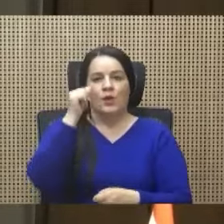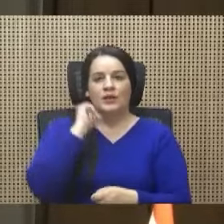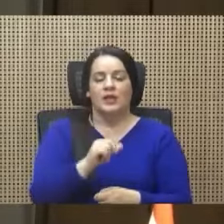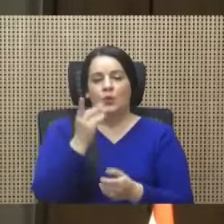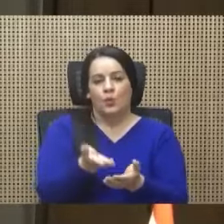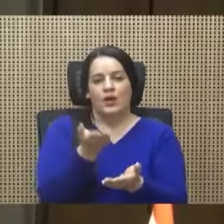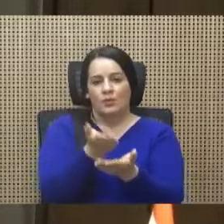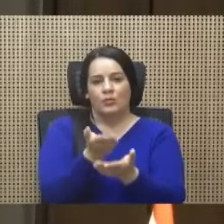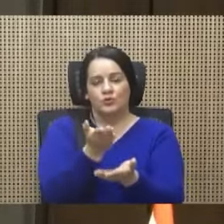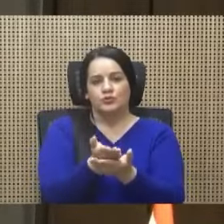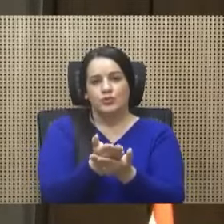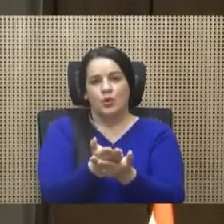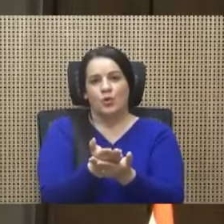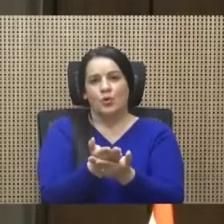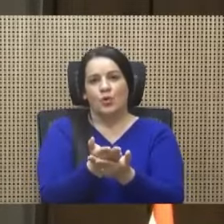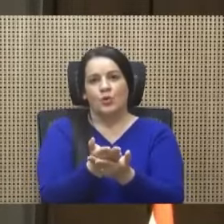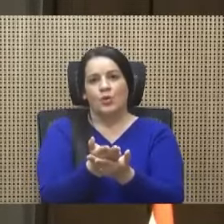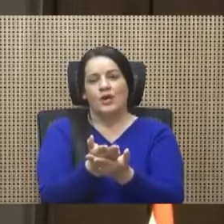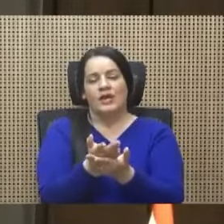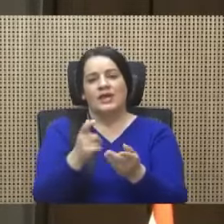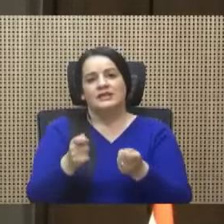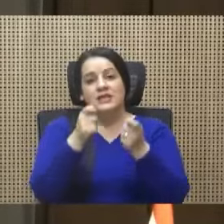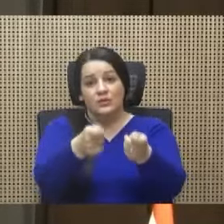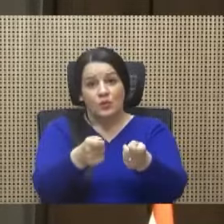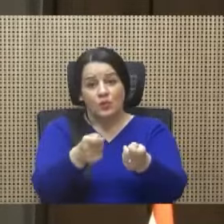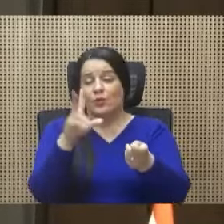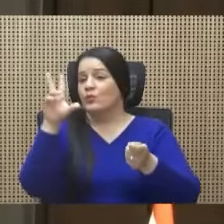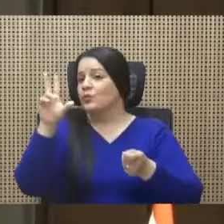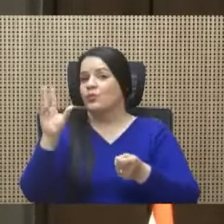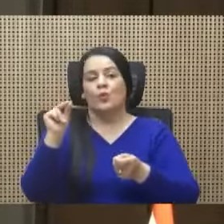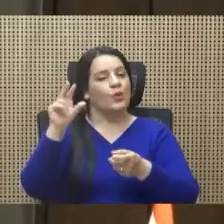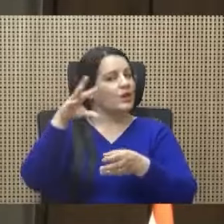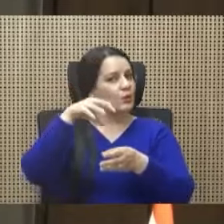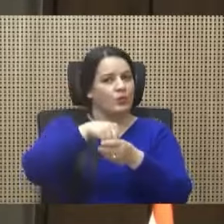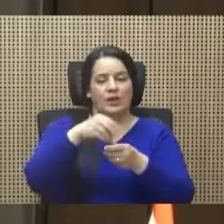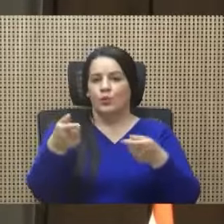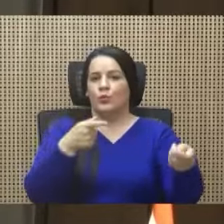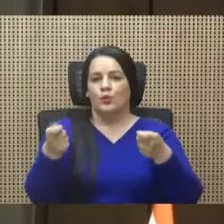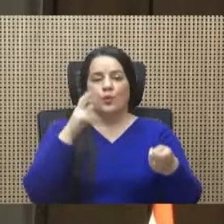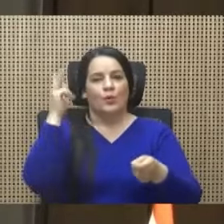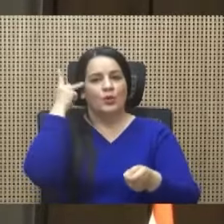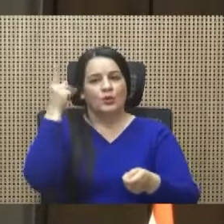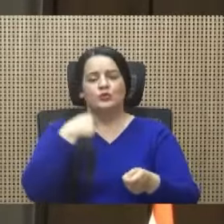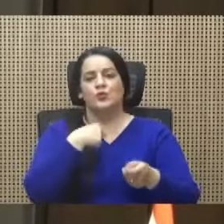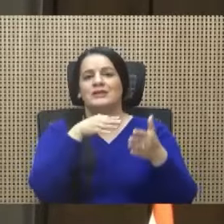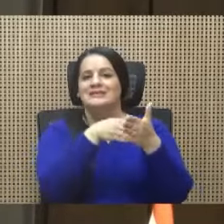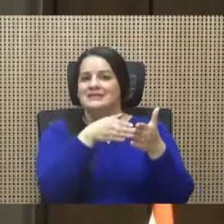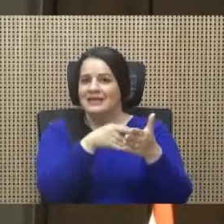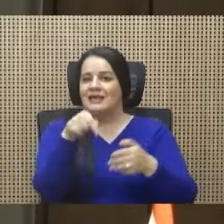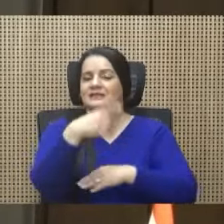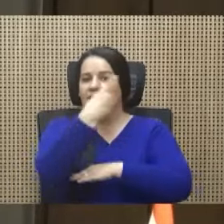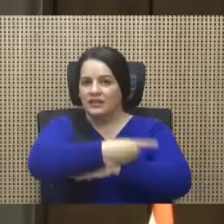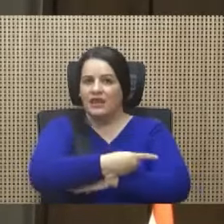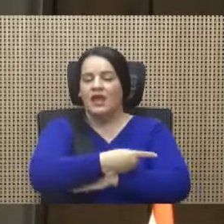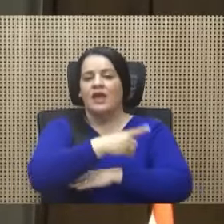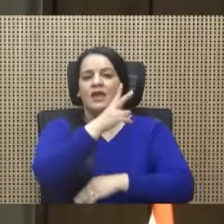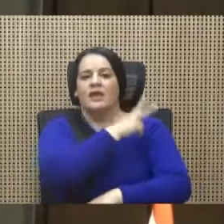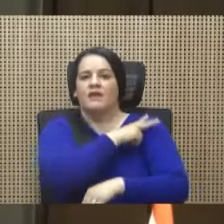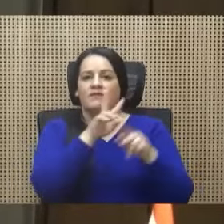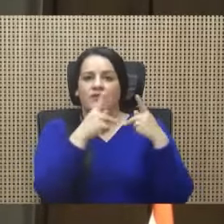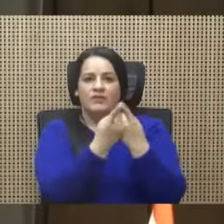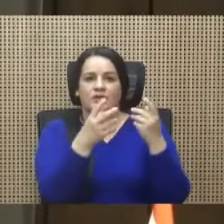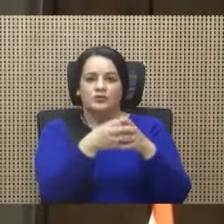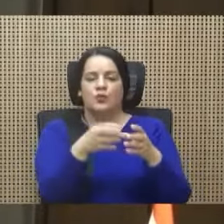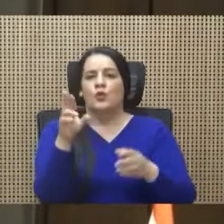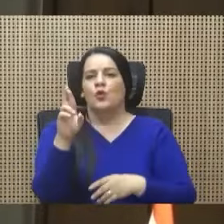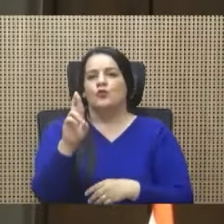que circuló no incluía el control político. Y yo creo que lo insistí ese día en jefes de fracción, don Rodrigo, lo